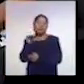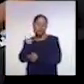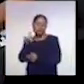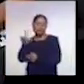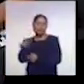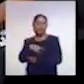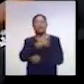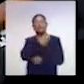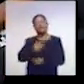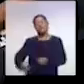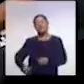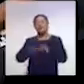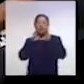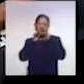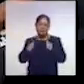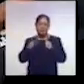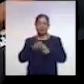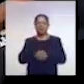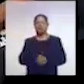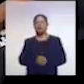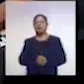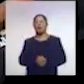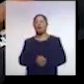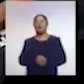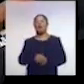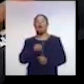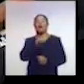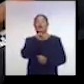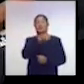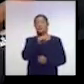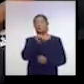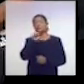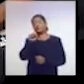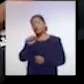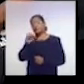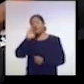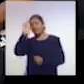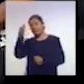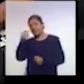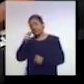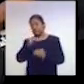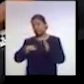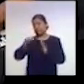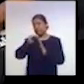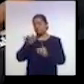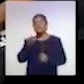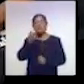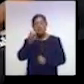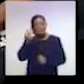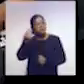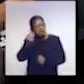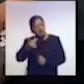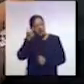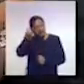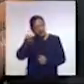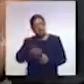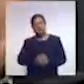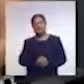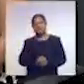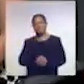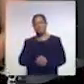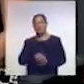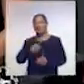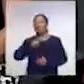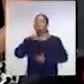presidente de la Comisión de Hacienda, estuvo el Auditor Superior de la Federación. Y eso es lo que necesitamos hacer, elevar la